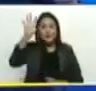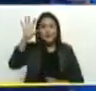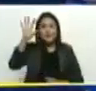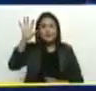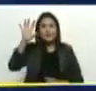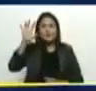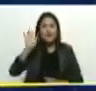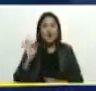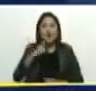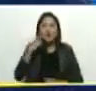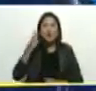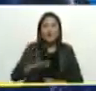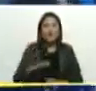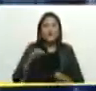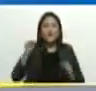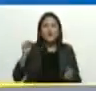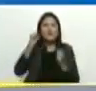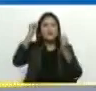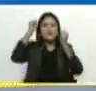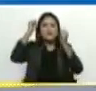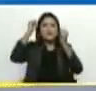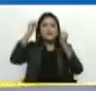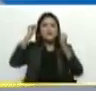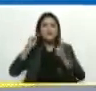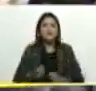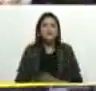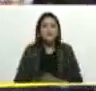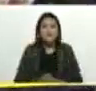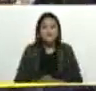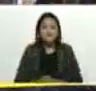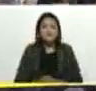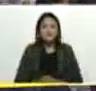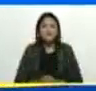muerte, venceremos!